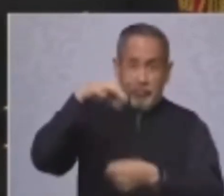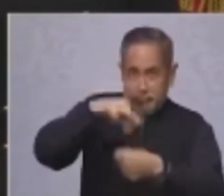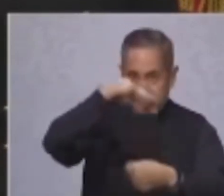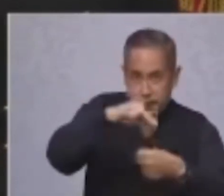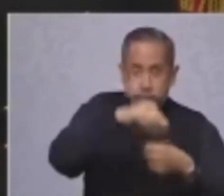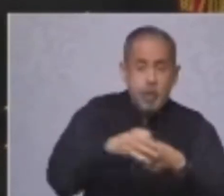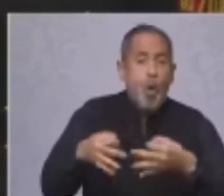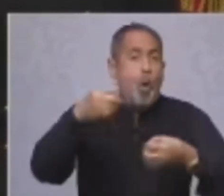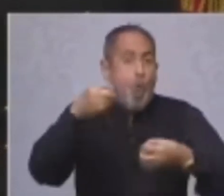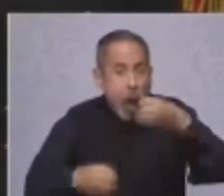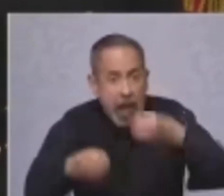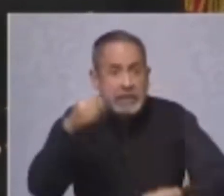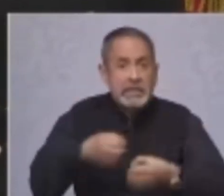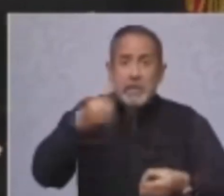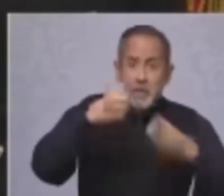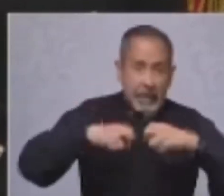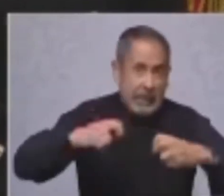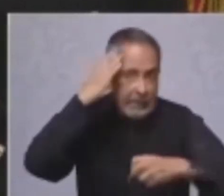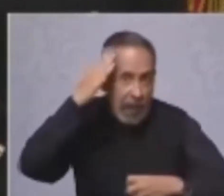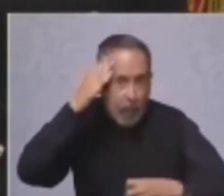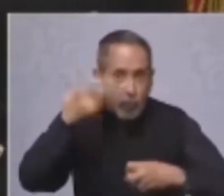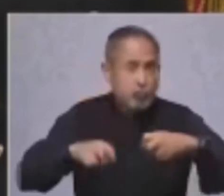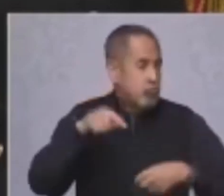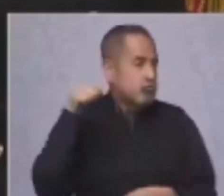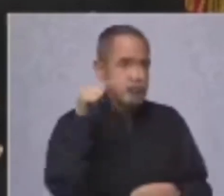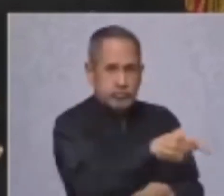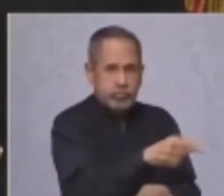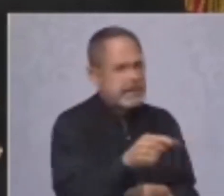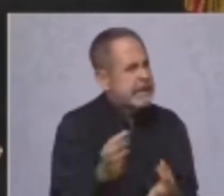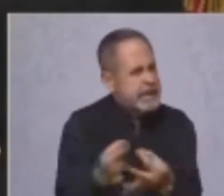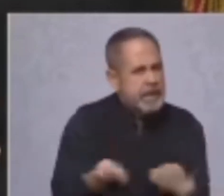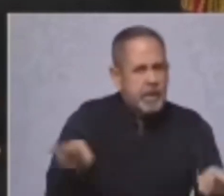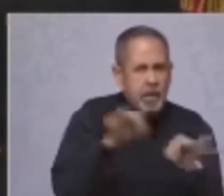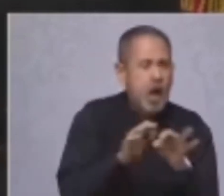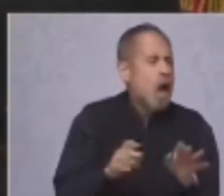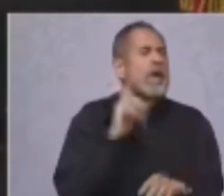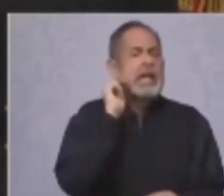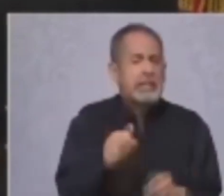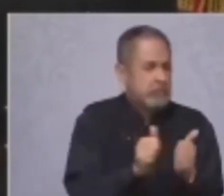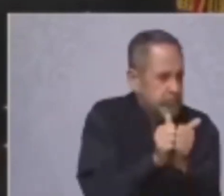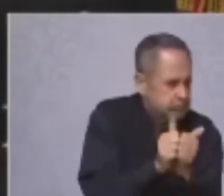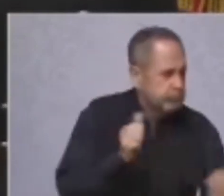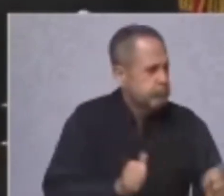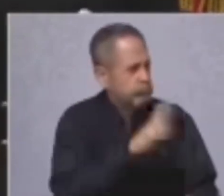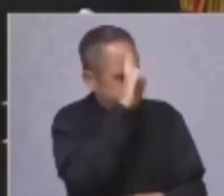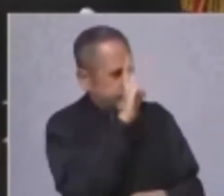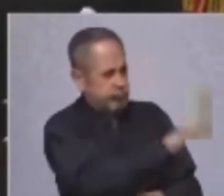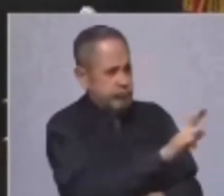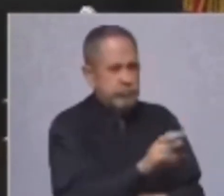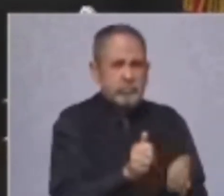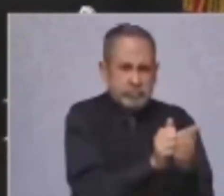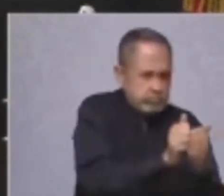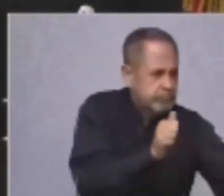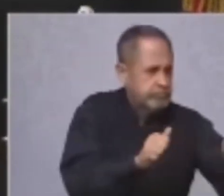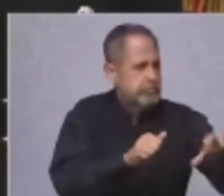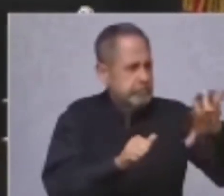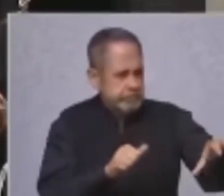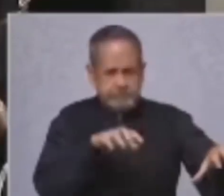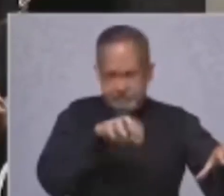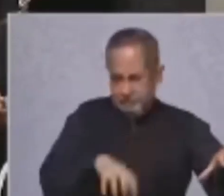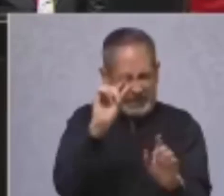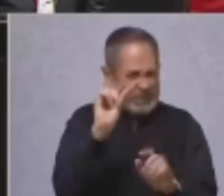jueces, magistrados y ministros, significa más autonomía e independencia del Poder